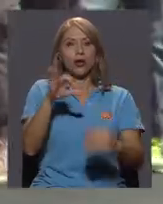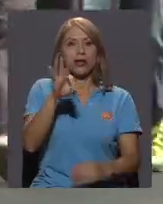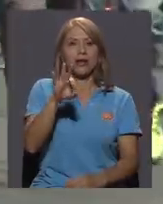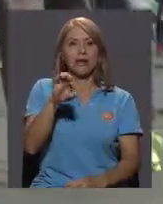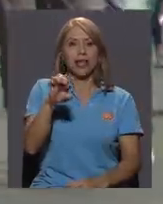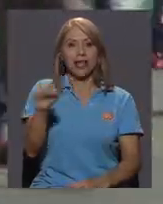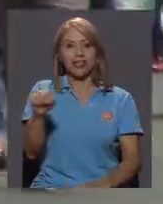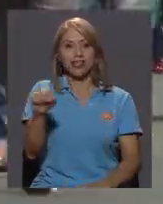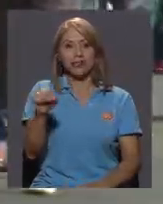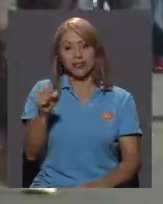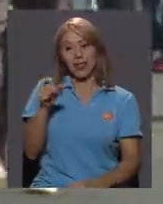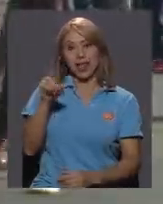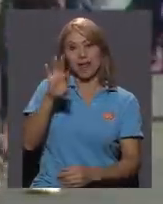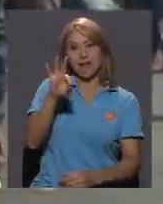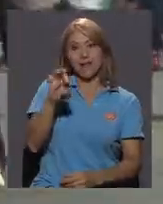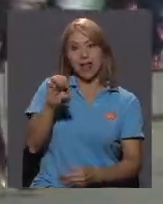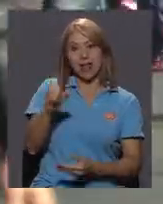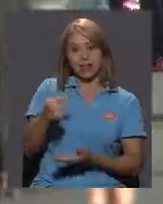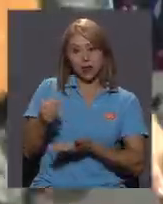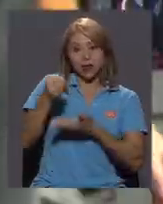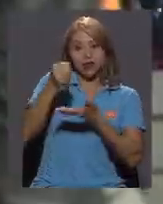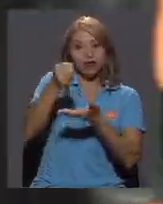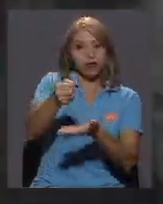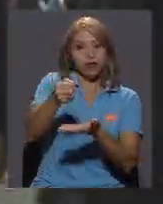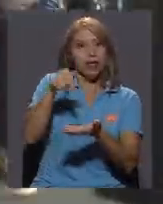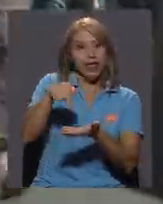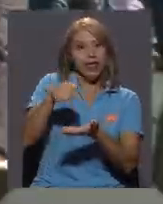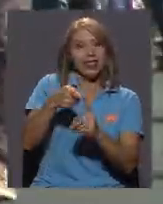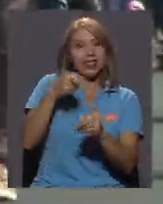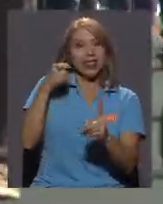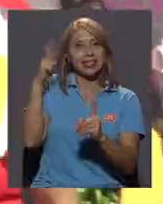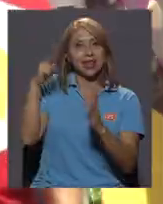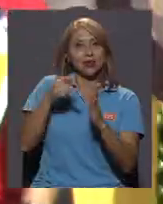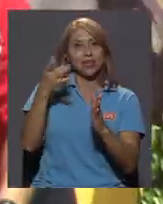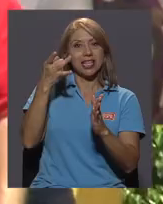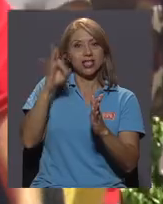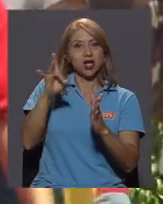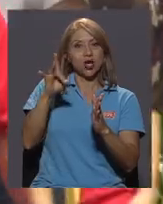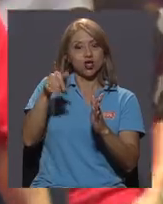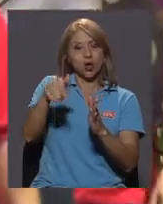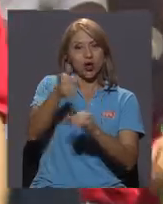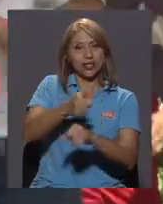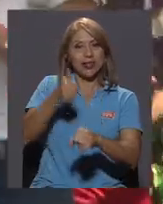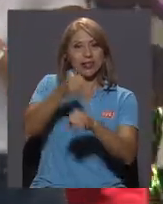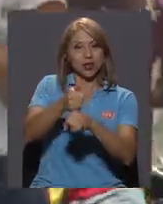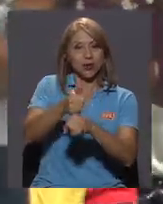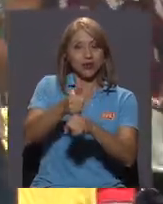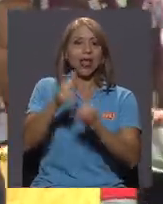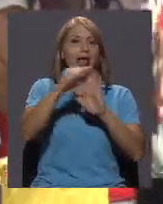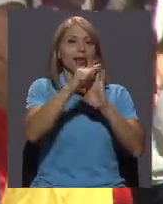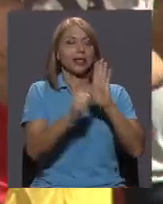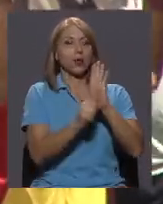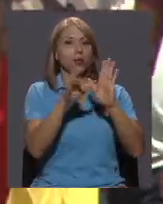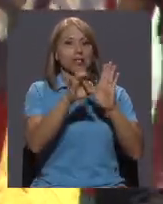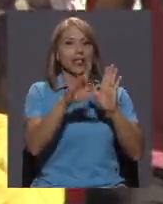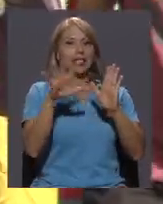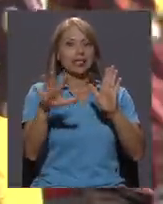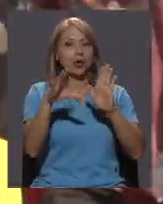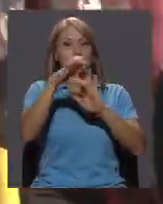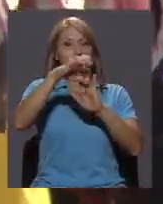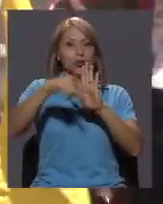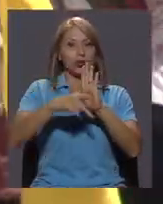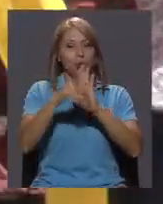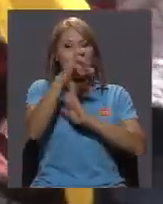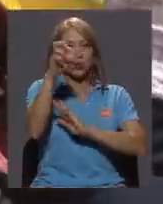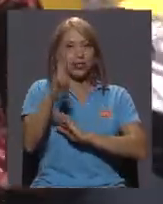el monto del fest para este año se fijó desde el año 2018 y según el artículo 85 de la constitución política